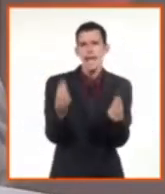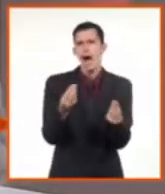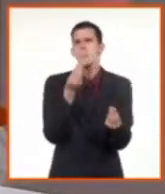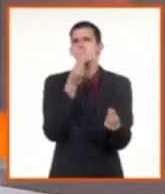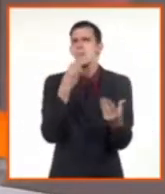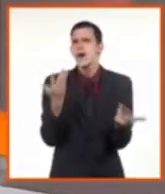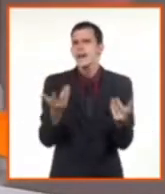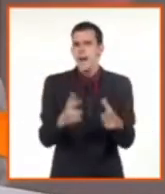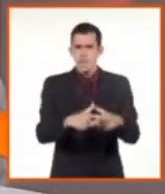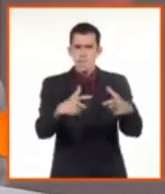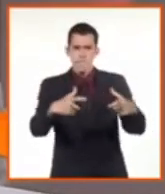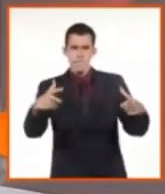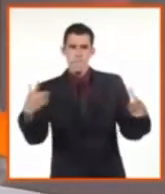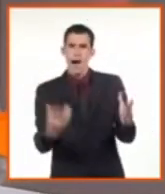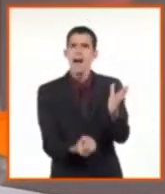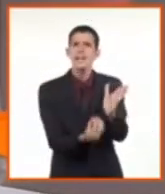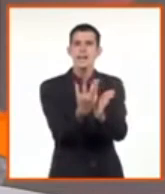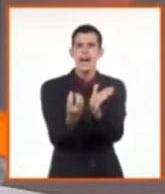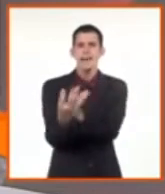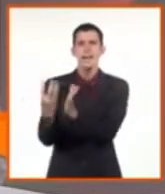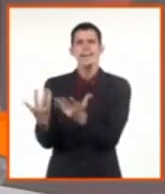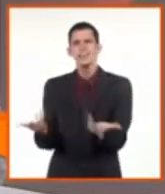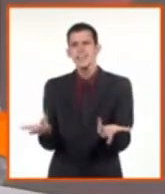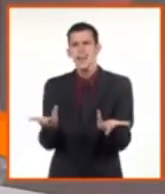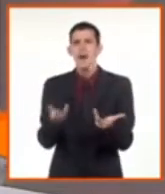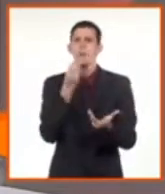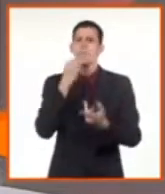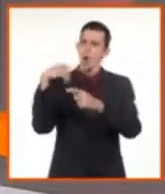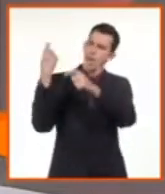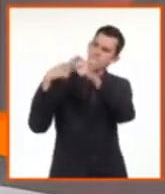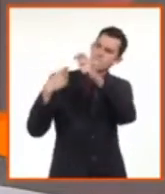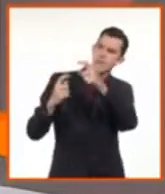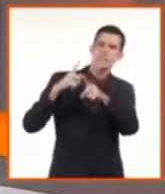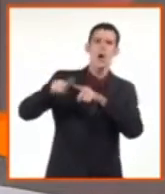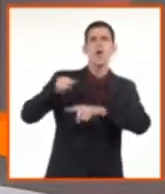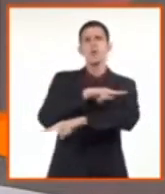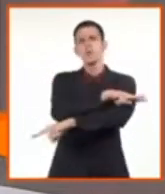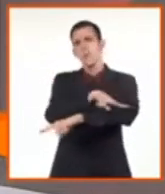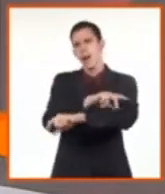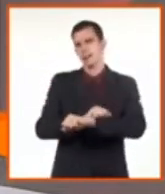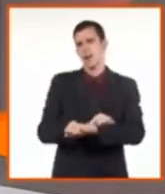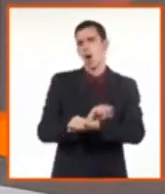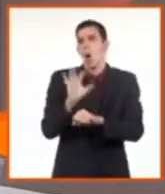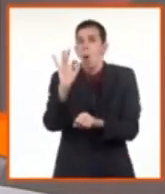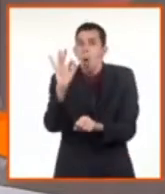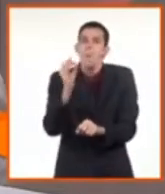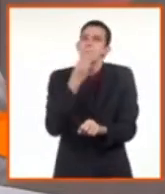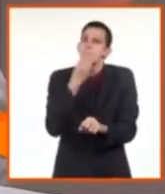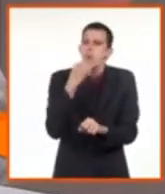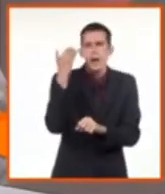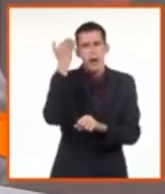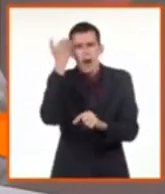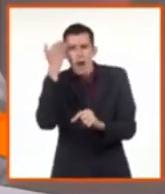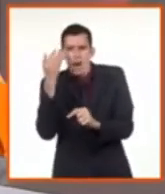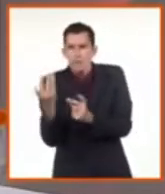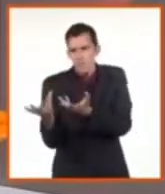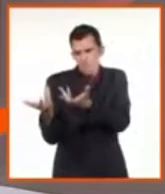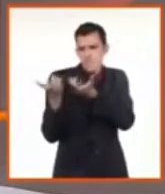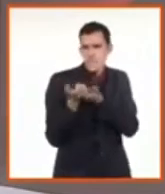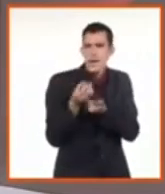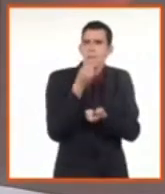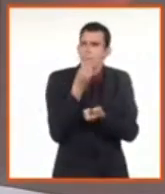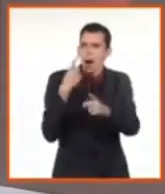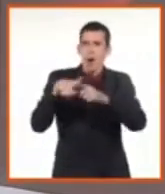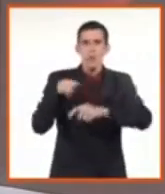mayorista a través de la inversión extranjera aquí se van a dar detalles también de los modelos de negocio a utilizar